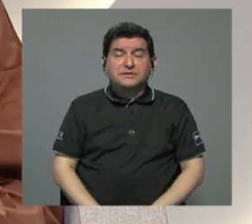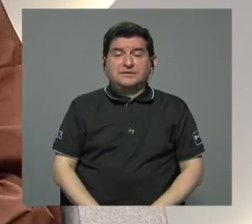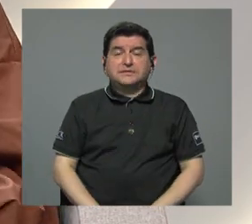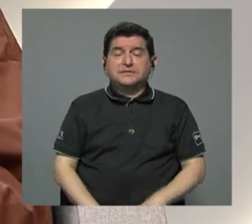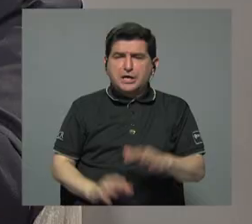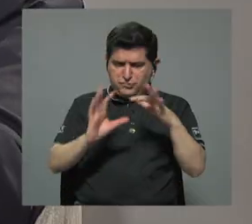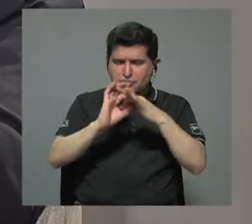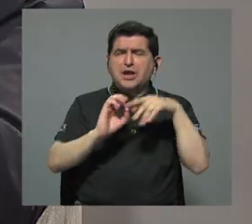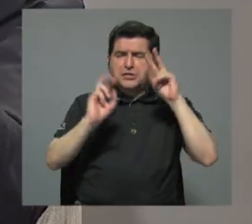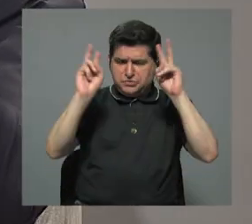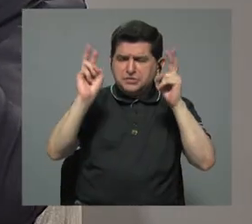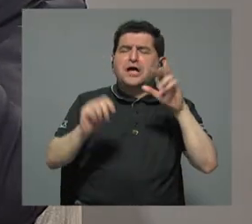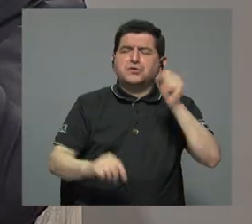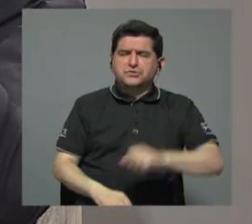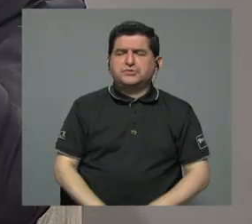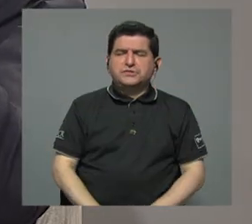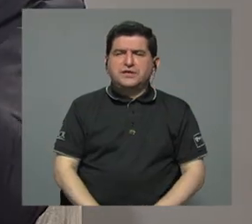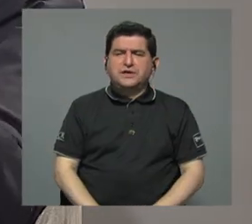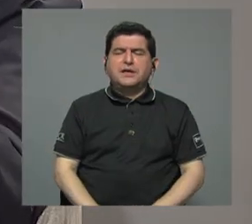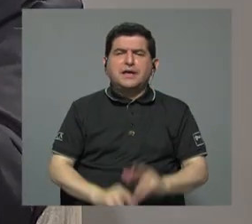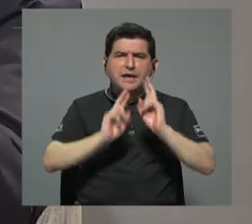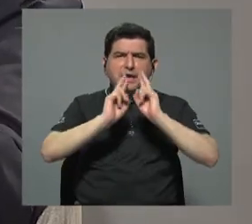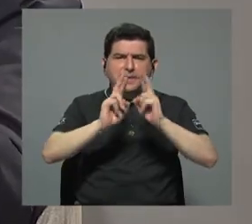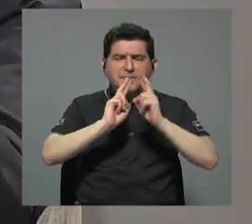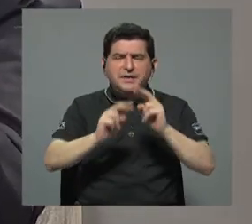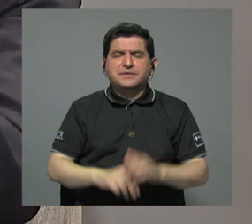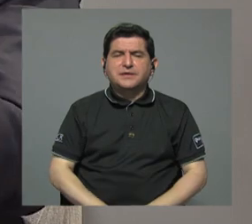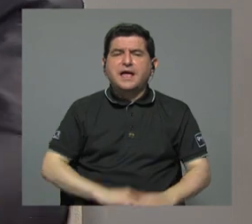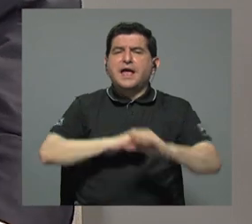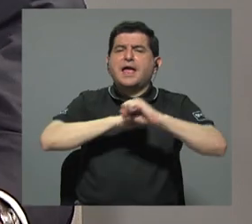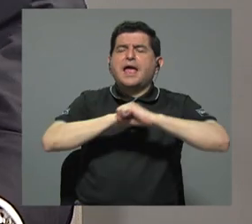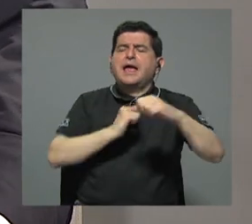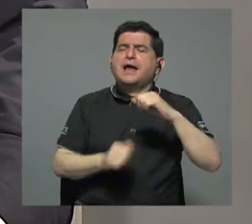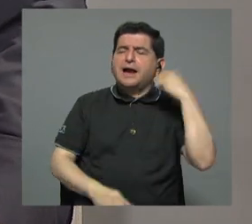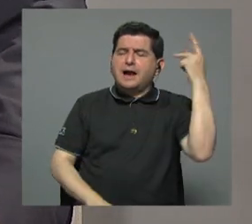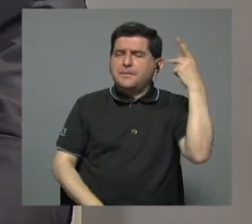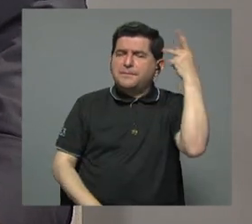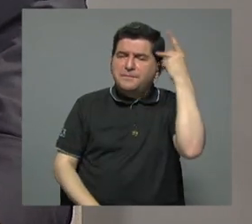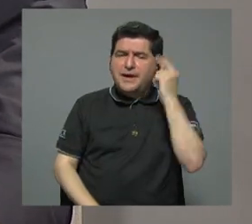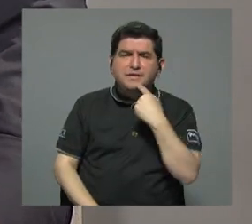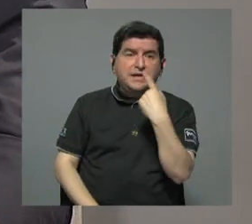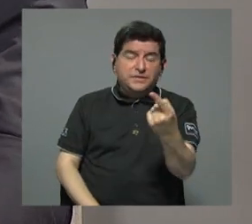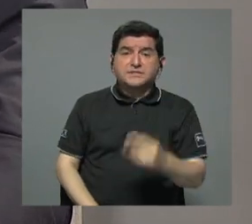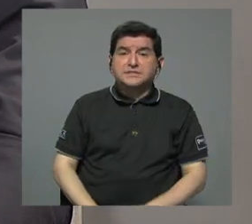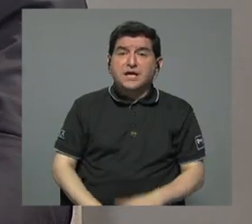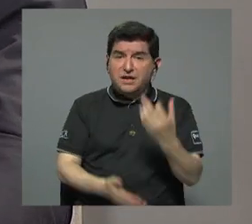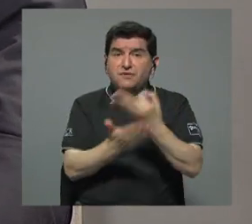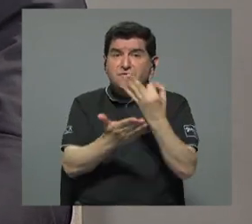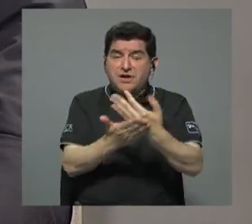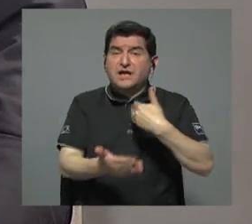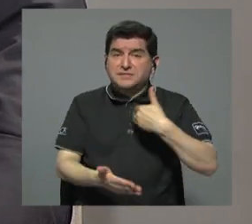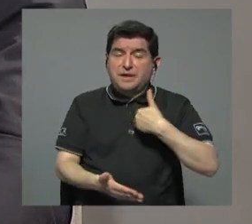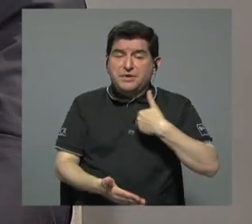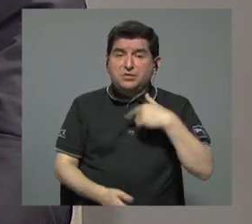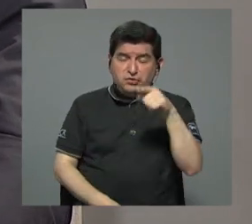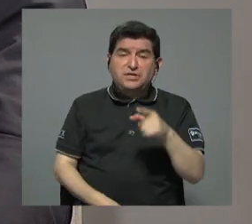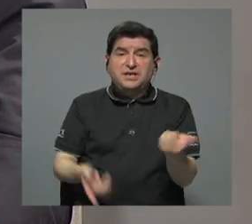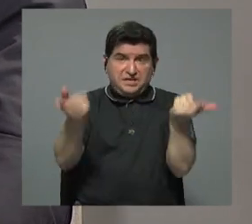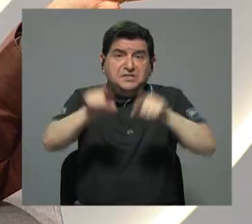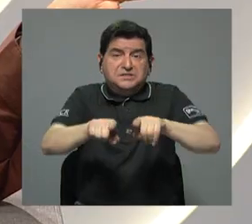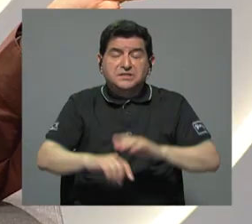y para las campañas electorales están rebelando sin ningún financiamiento de campañas electorales